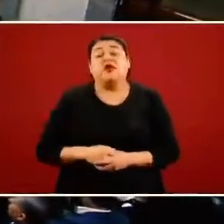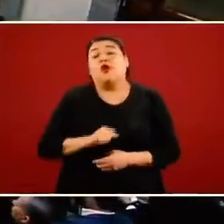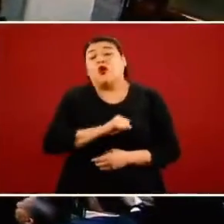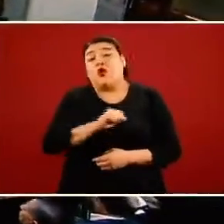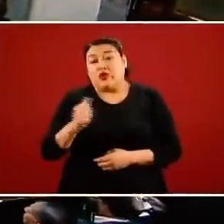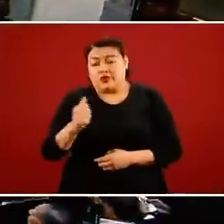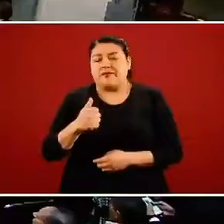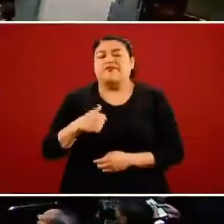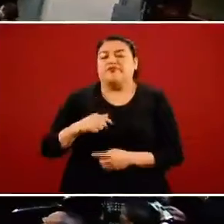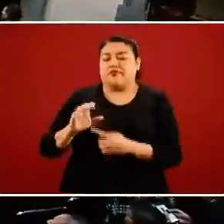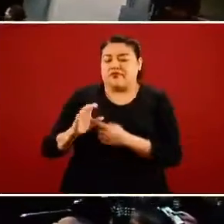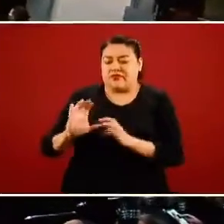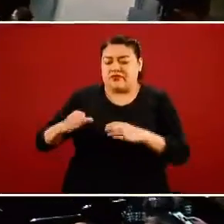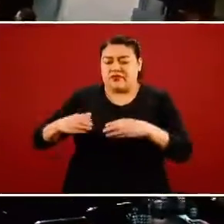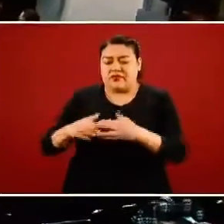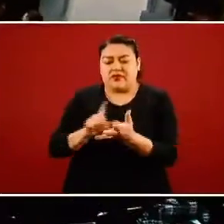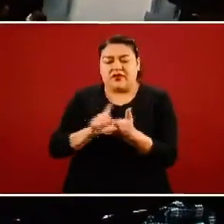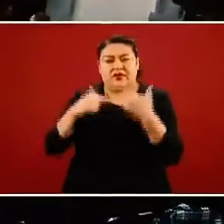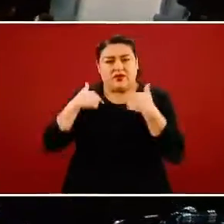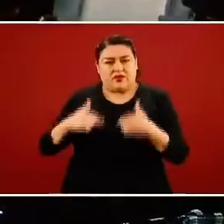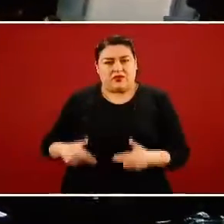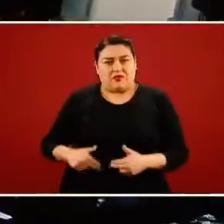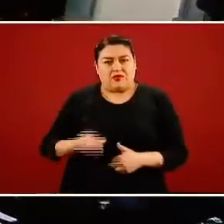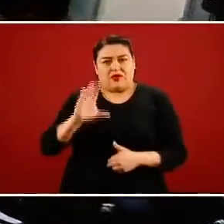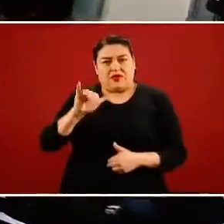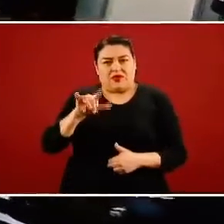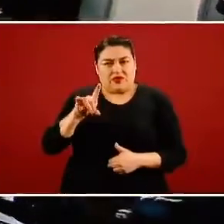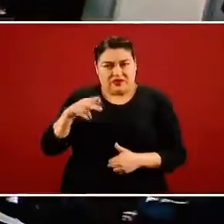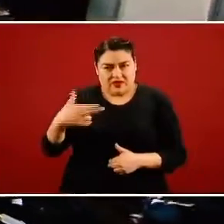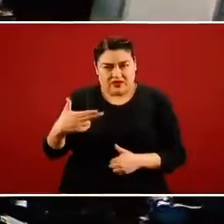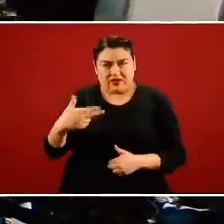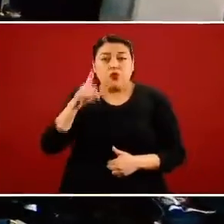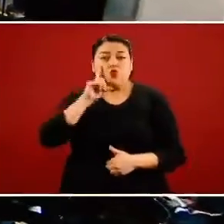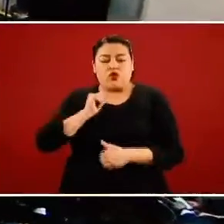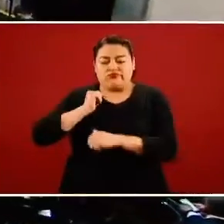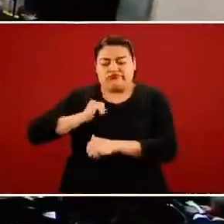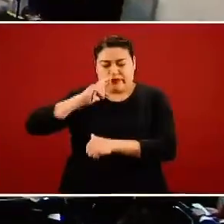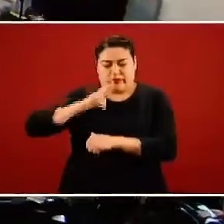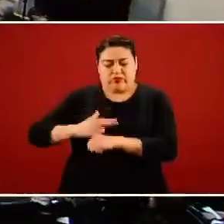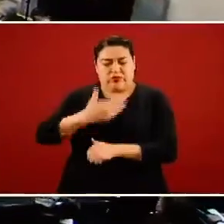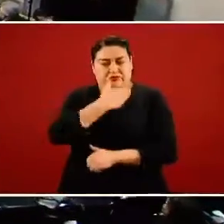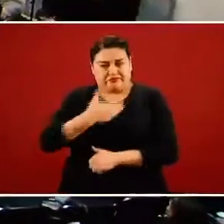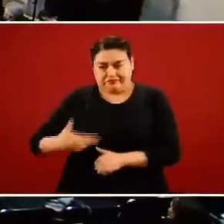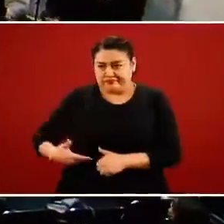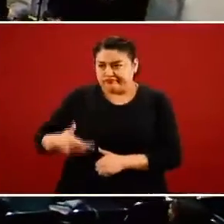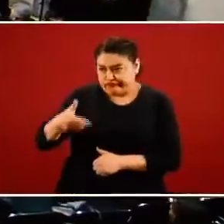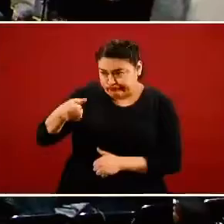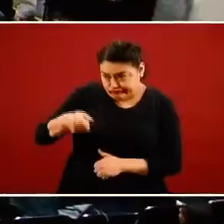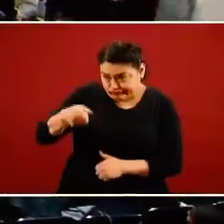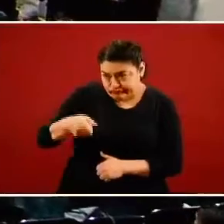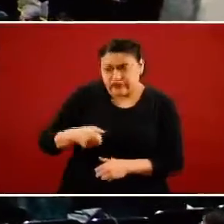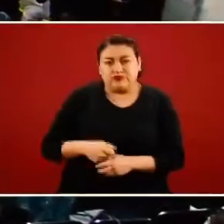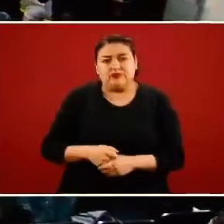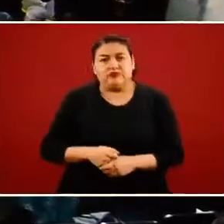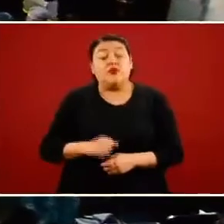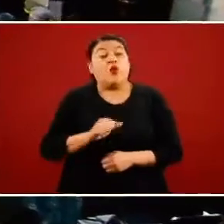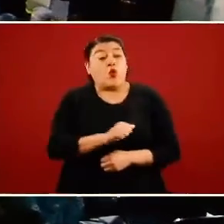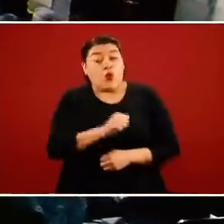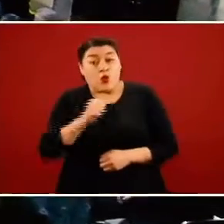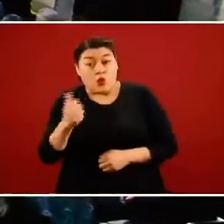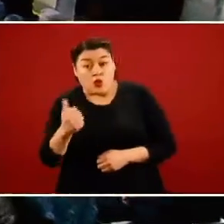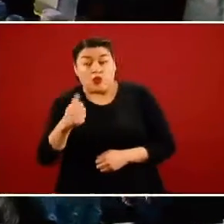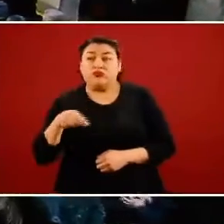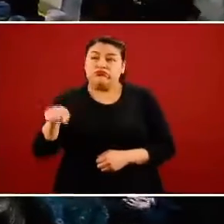Seguridad Pública que presidió Andrés Manuel López Obrador, presidente de la República, en su mensaje aseveró que los gobernadores están